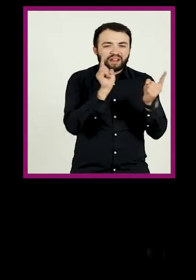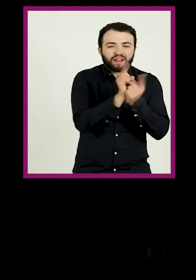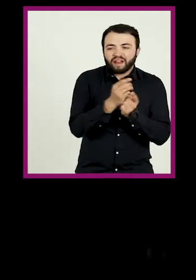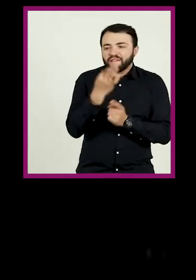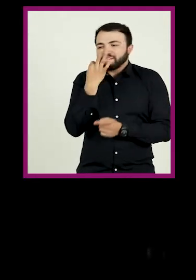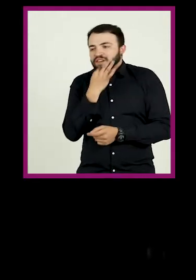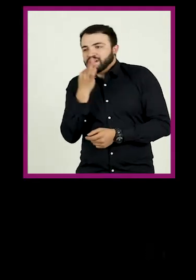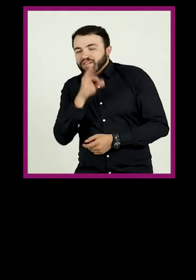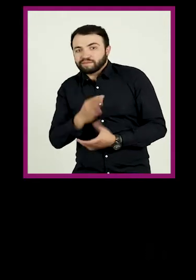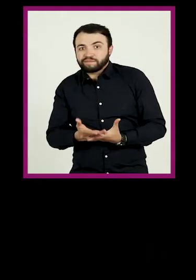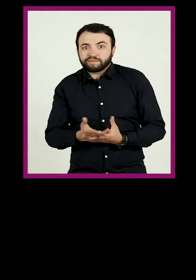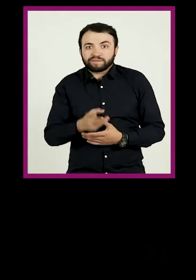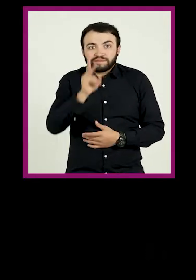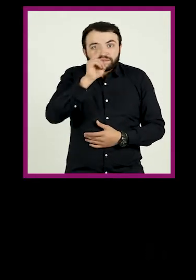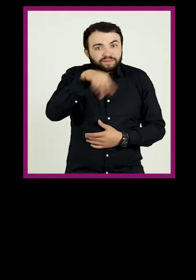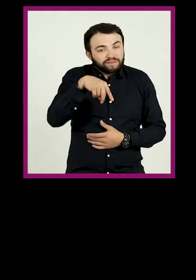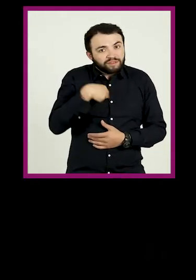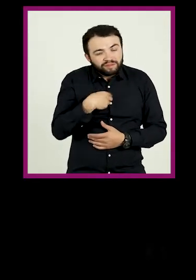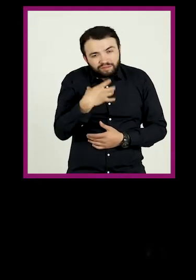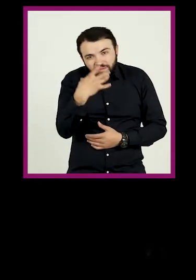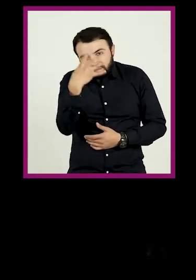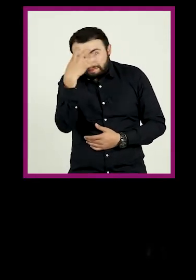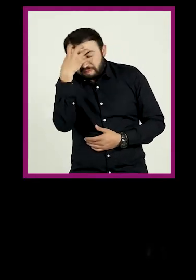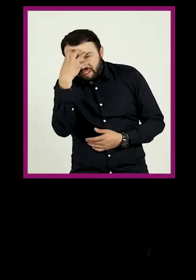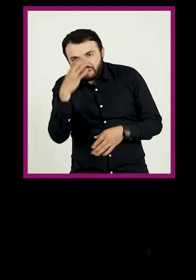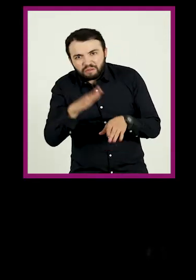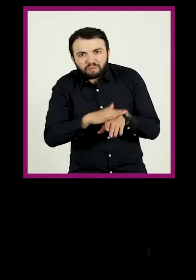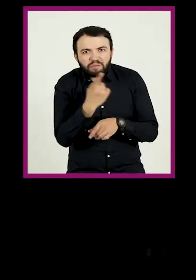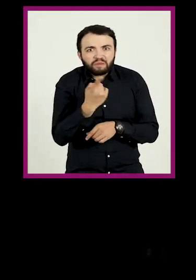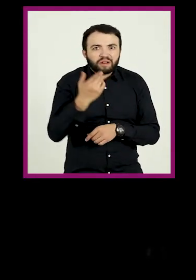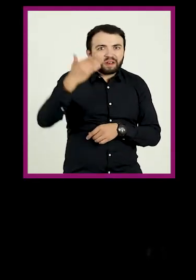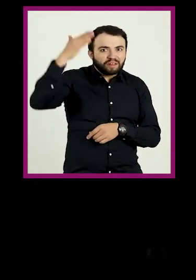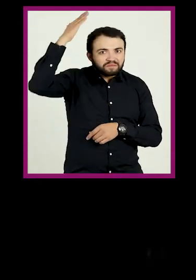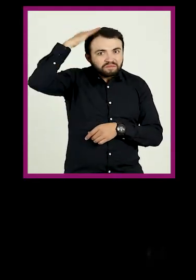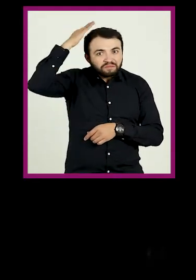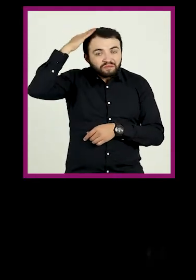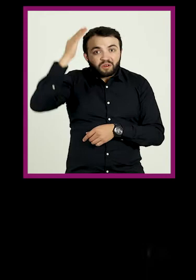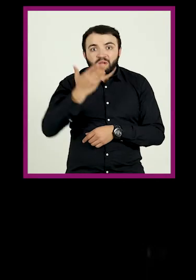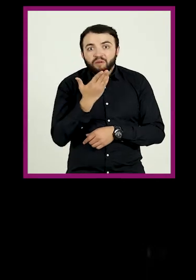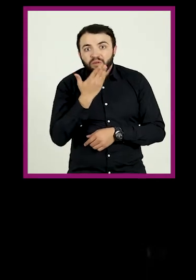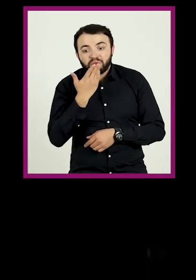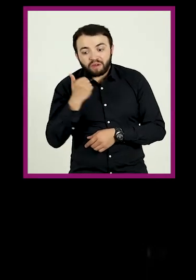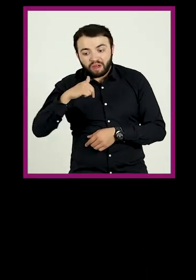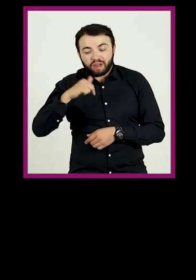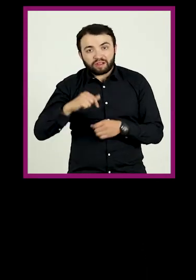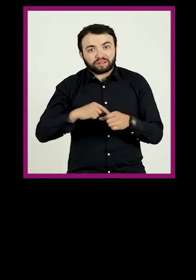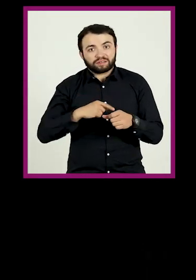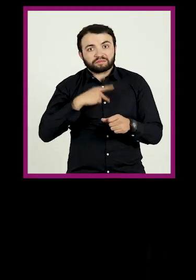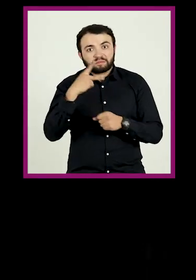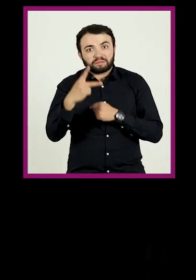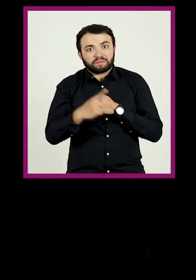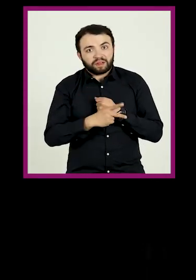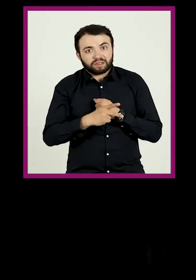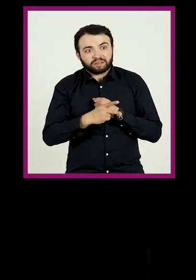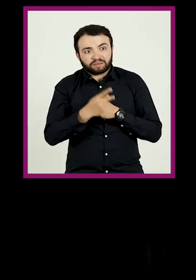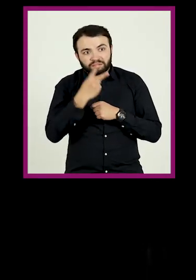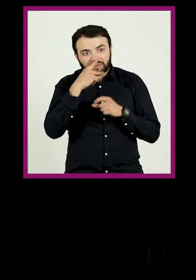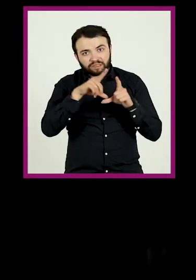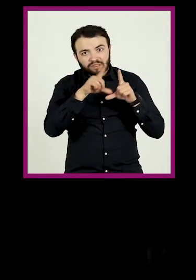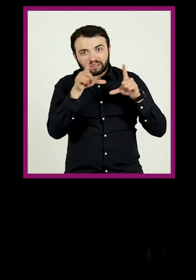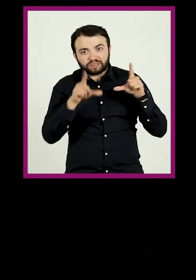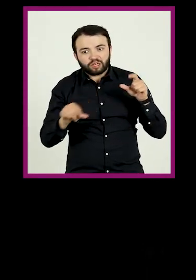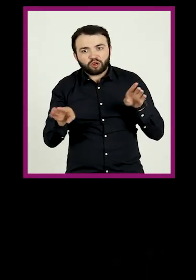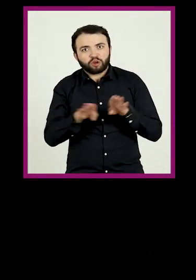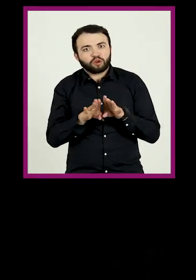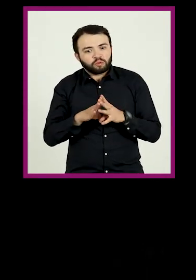toda índole. Estoy avergonzada de la falta de liderazgo sensato de mi país